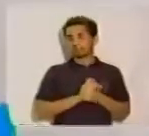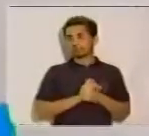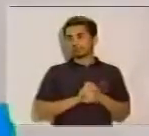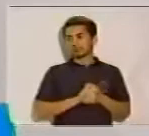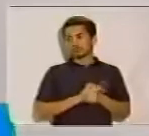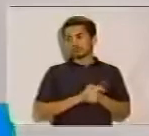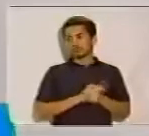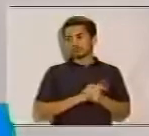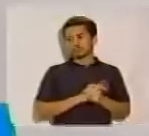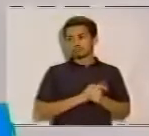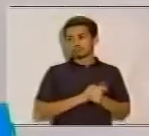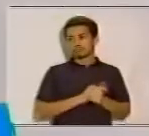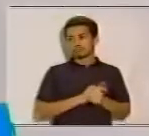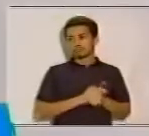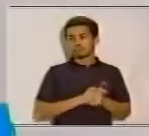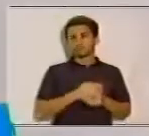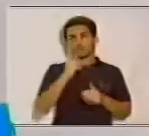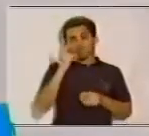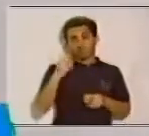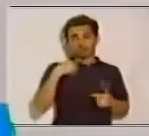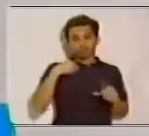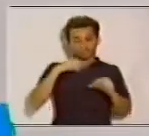Coloco otra vez mi transportador